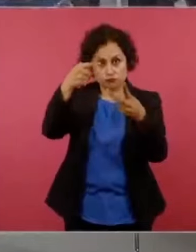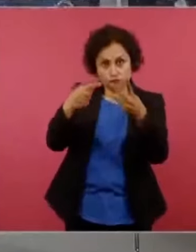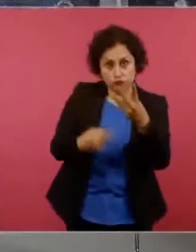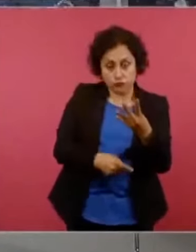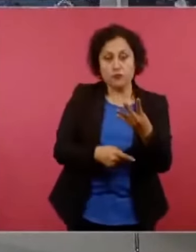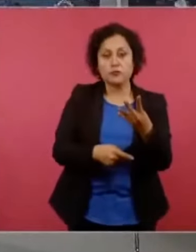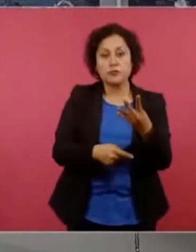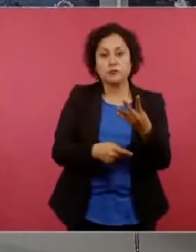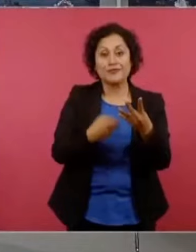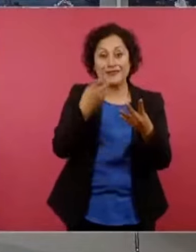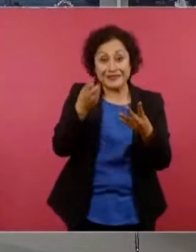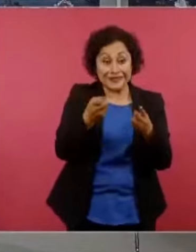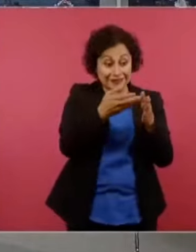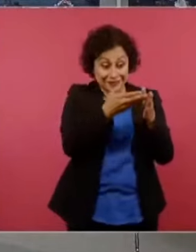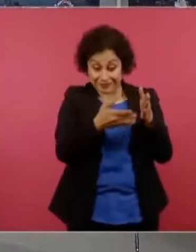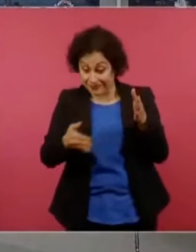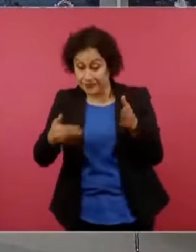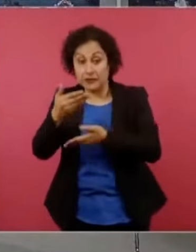gratuito,